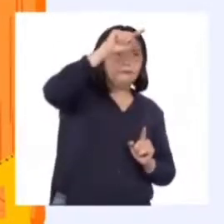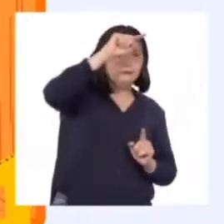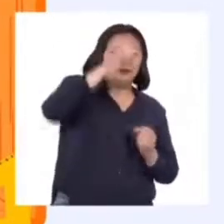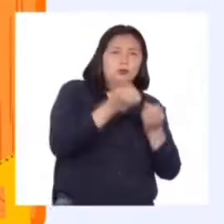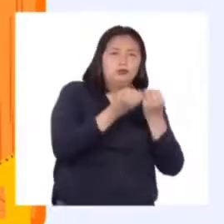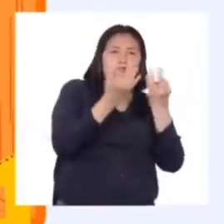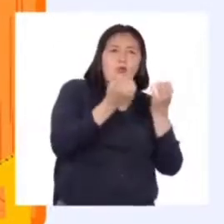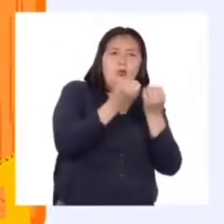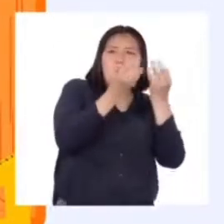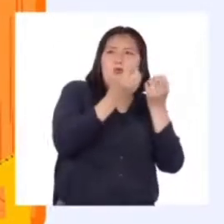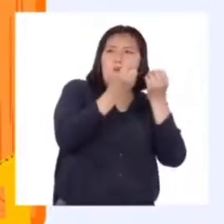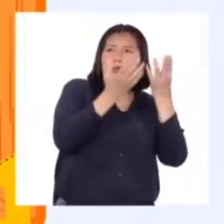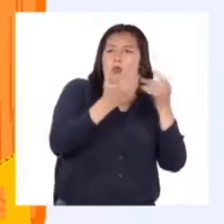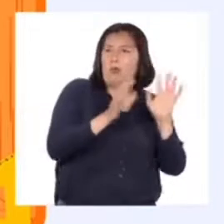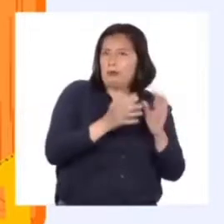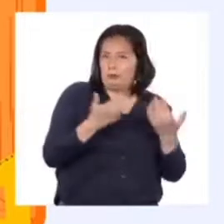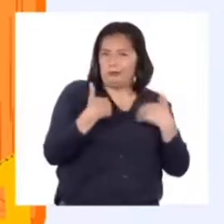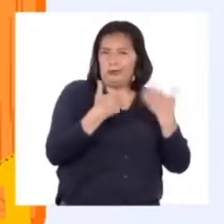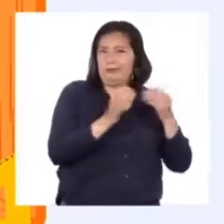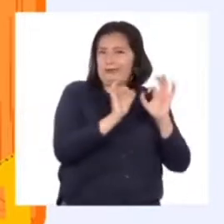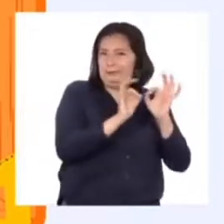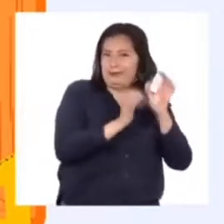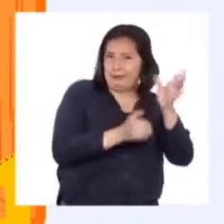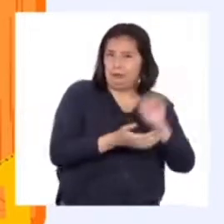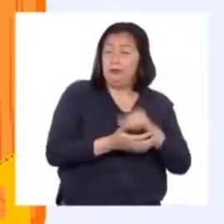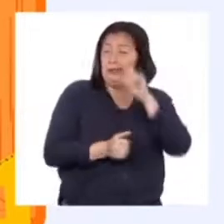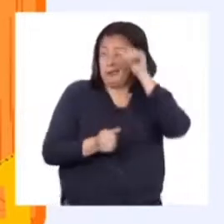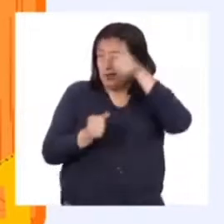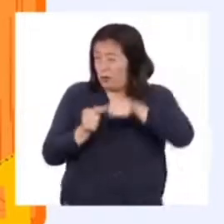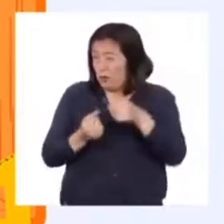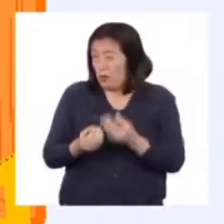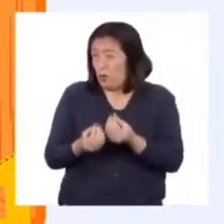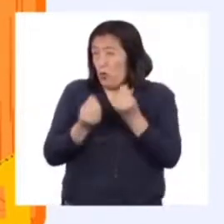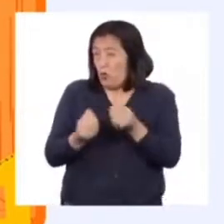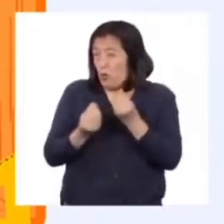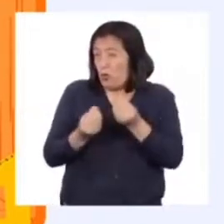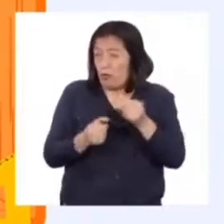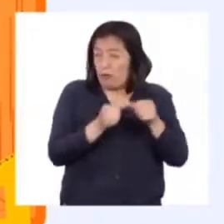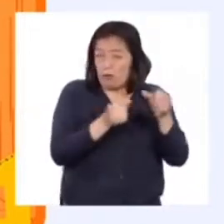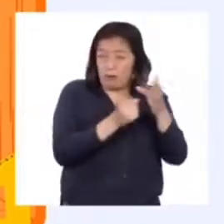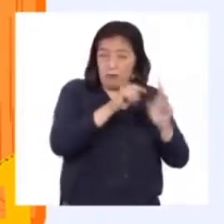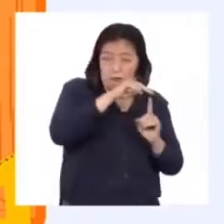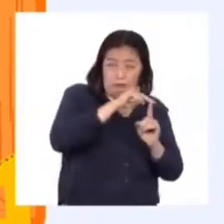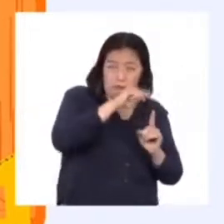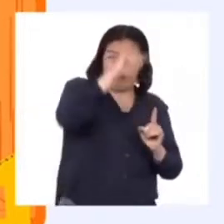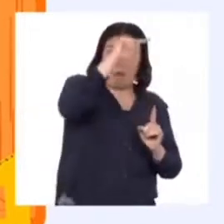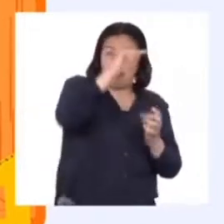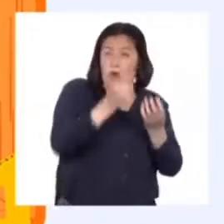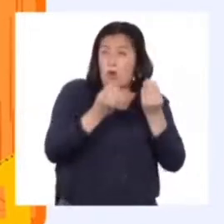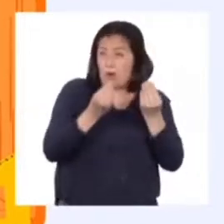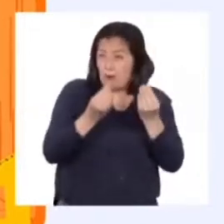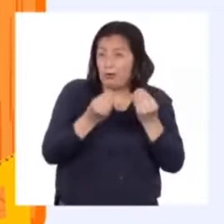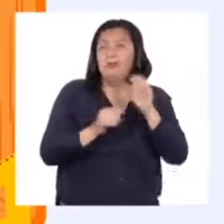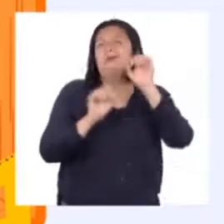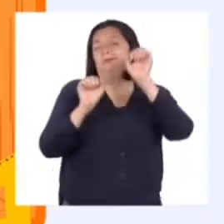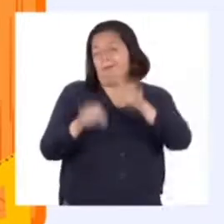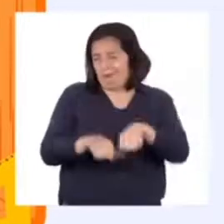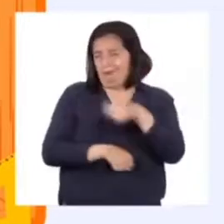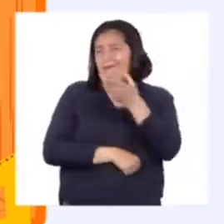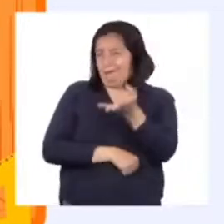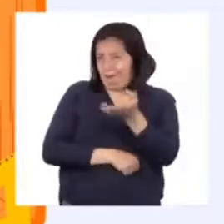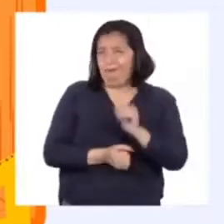las cantidades de especies amenazadas. ¿Recuerdas cómo enumeraron el eje vertical? Así